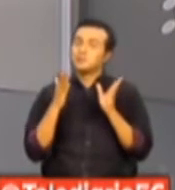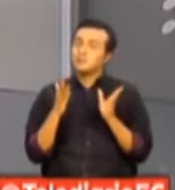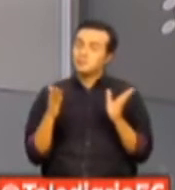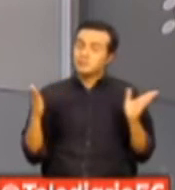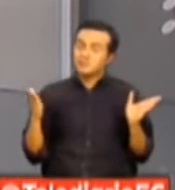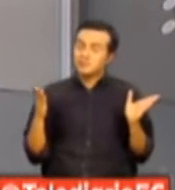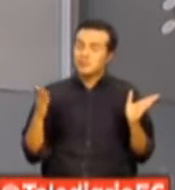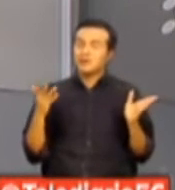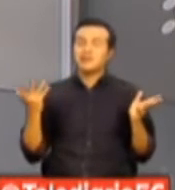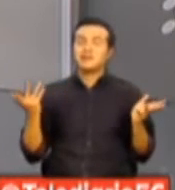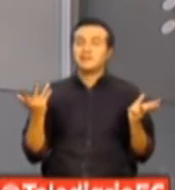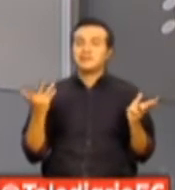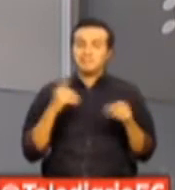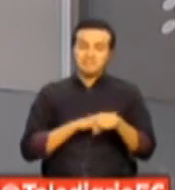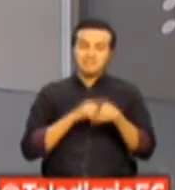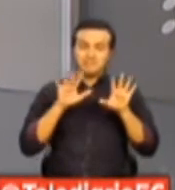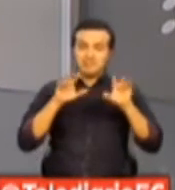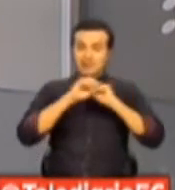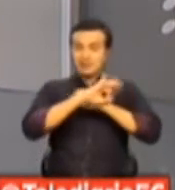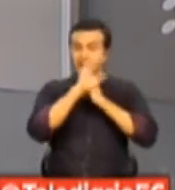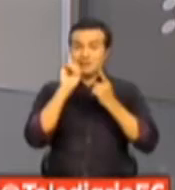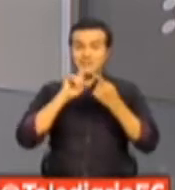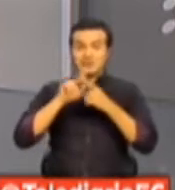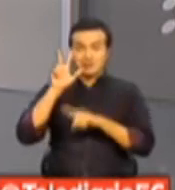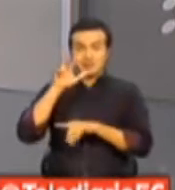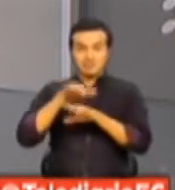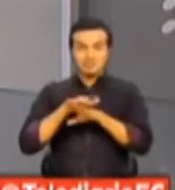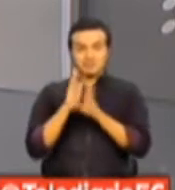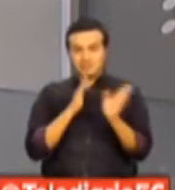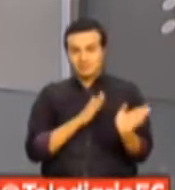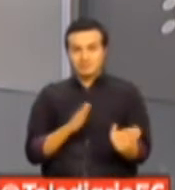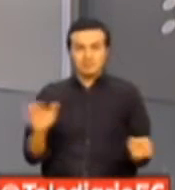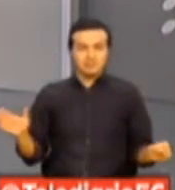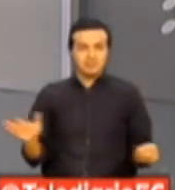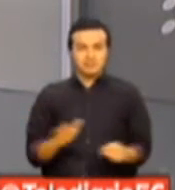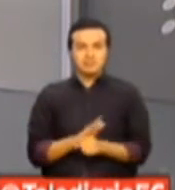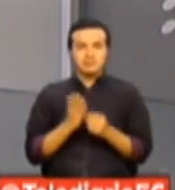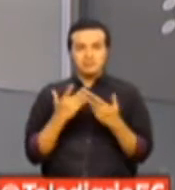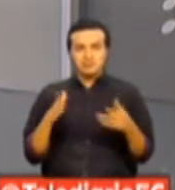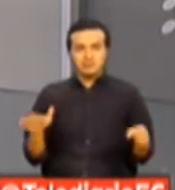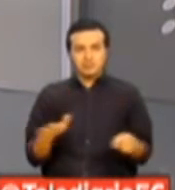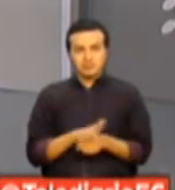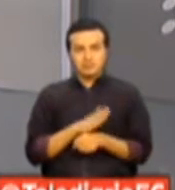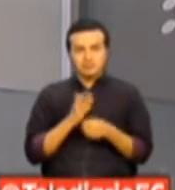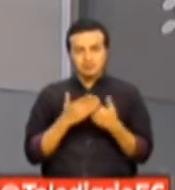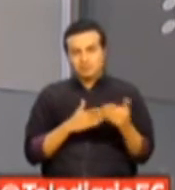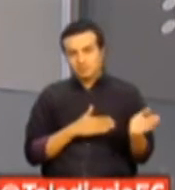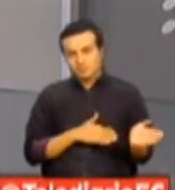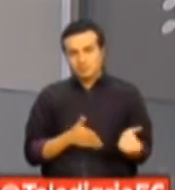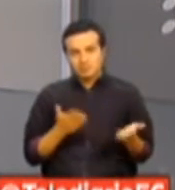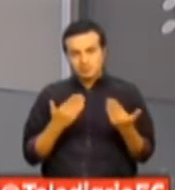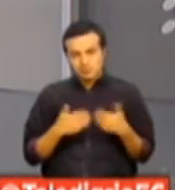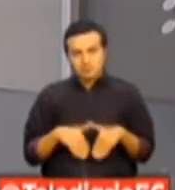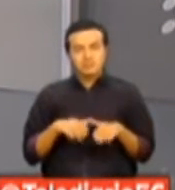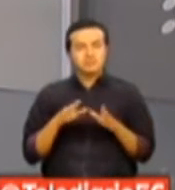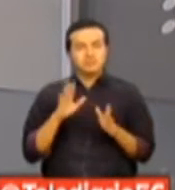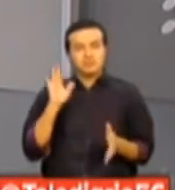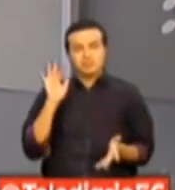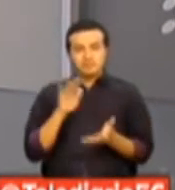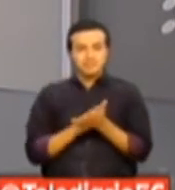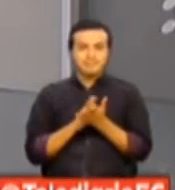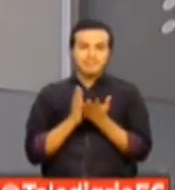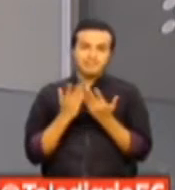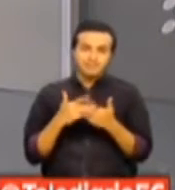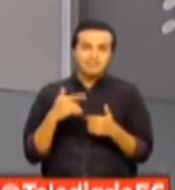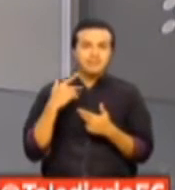que se desarrollará desde las 10 de la mañana hasta horas de la tarde. Ya están completamente agotadas las entradas, sin embargo,